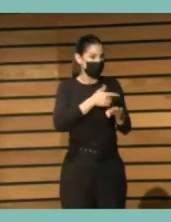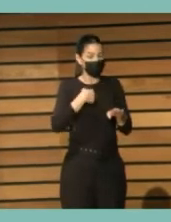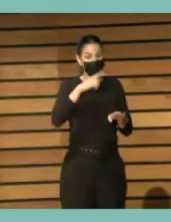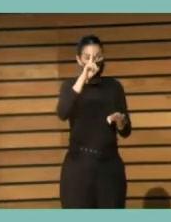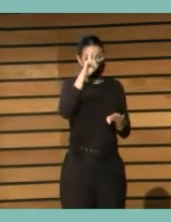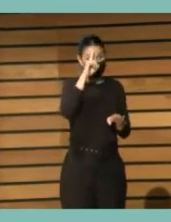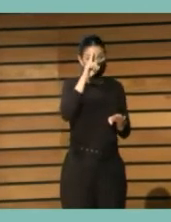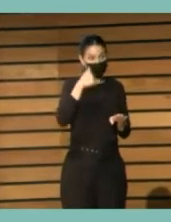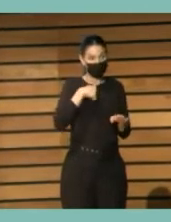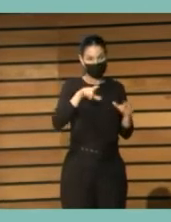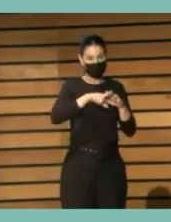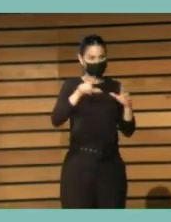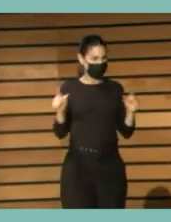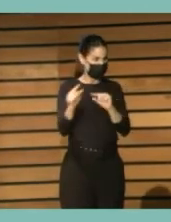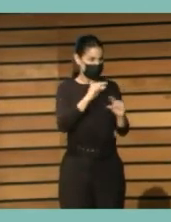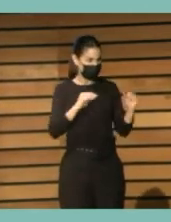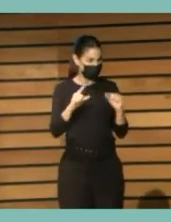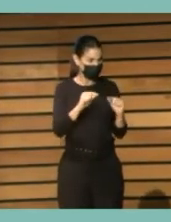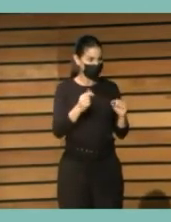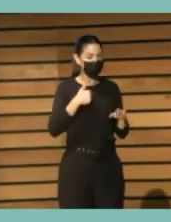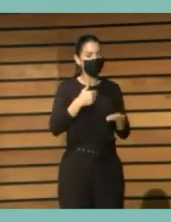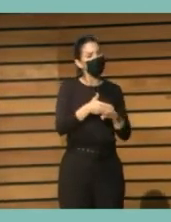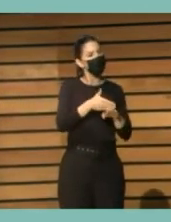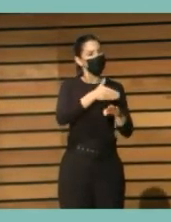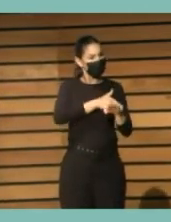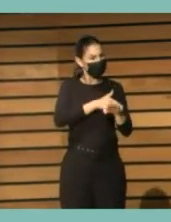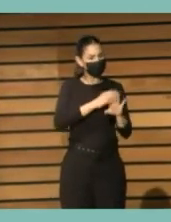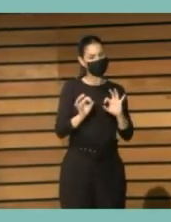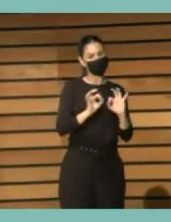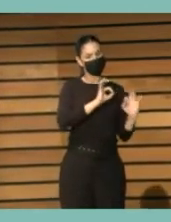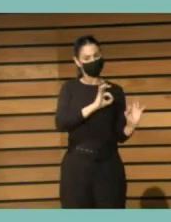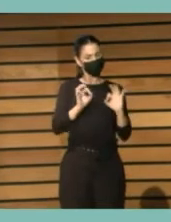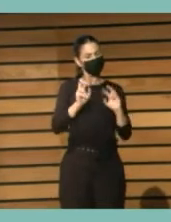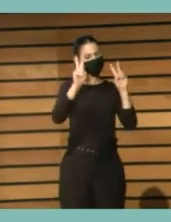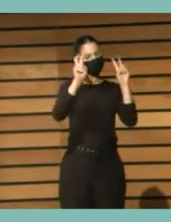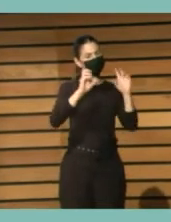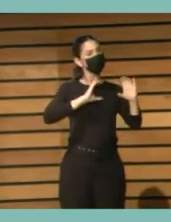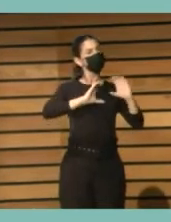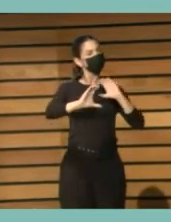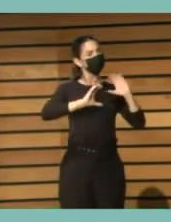mesa, empecé a preparar un poco una comunicación…